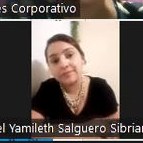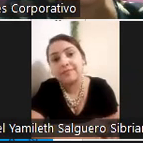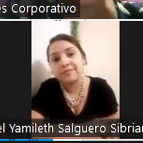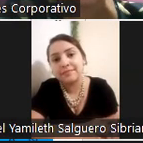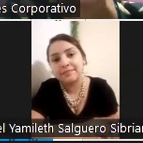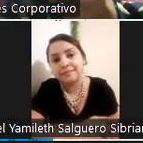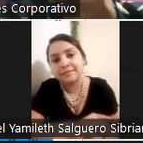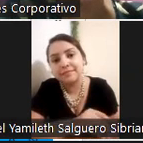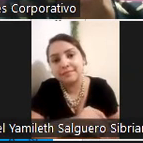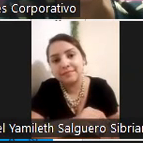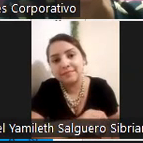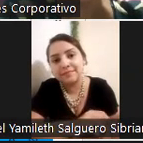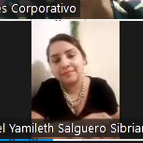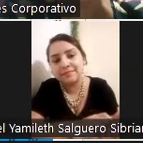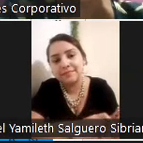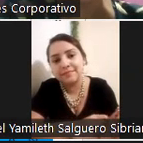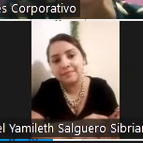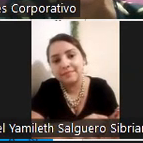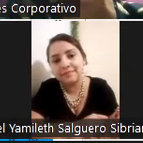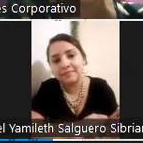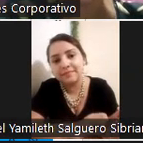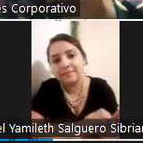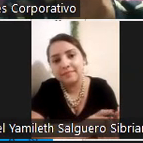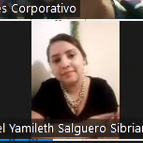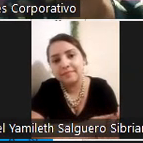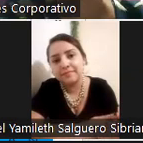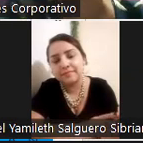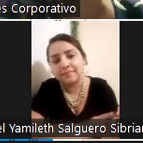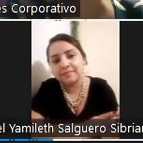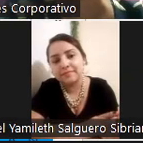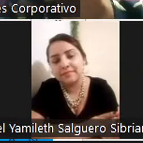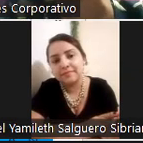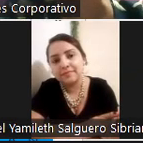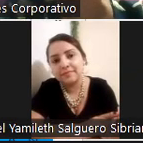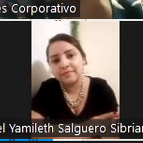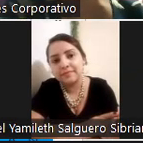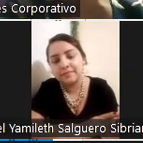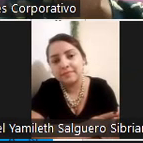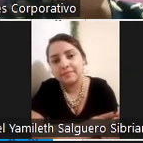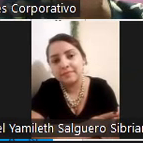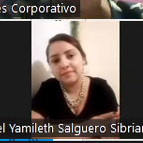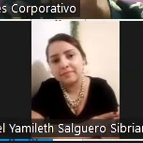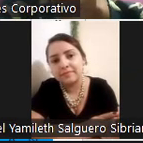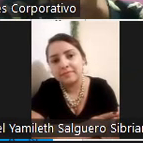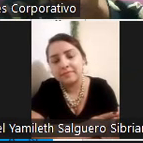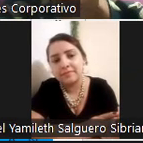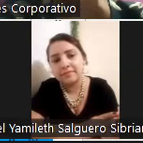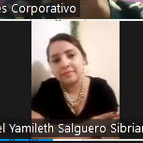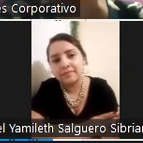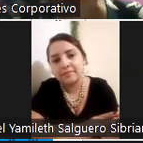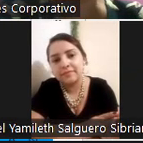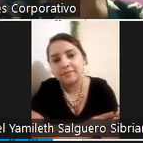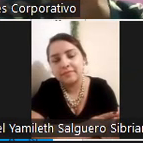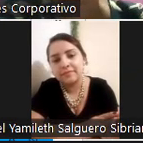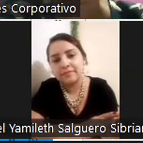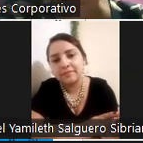externos o interno verdad como poner de repente un enlace que lo lleve a un artículo que hable de lo